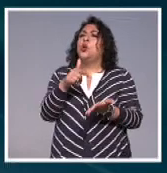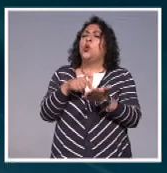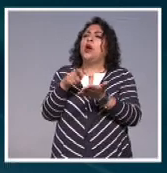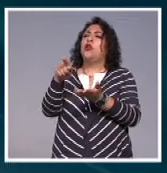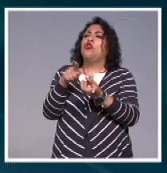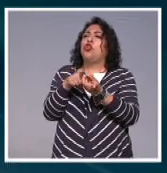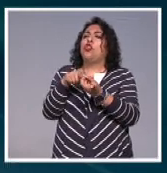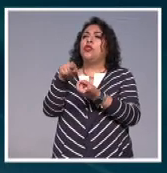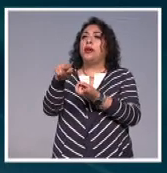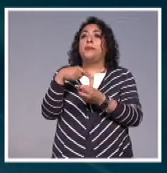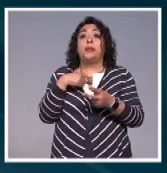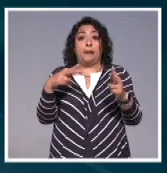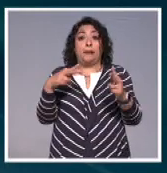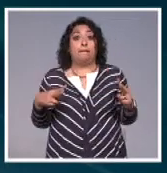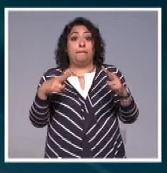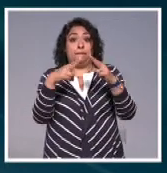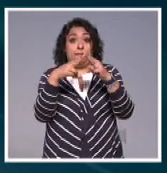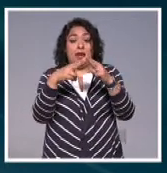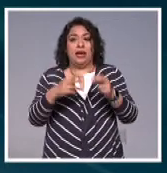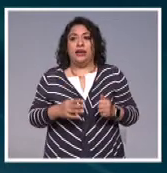Diana? En París.